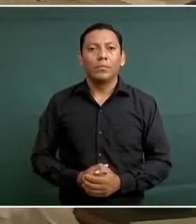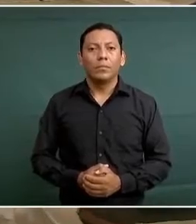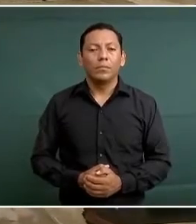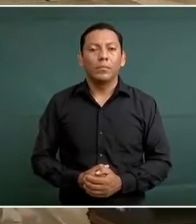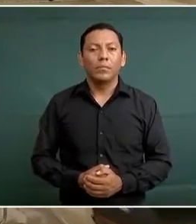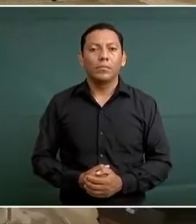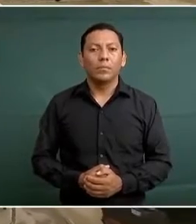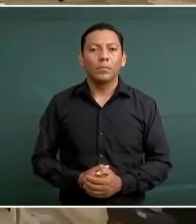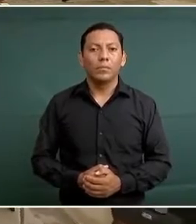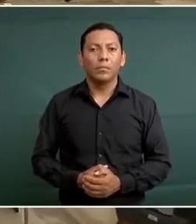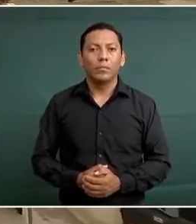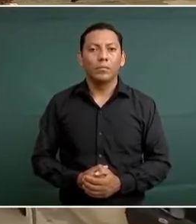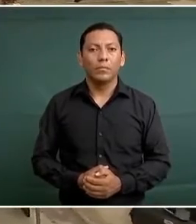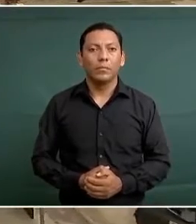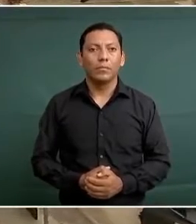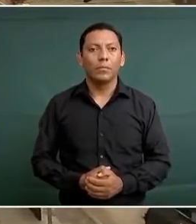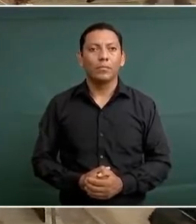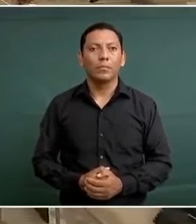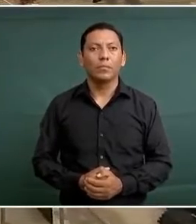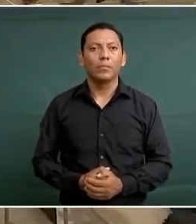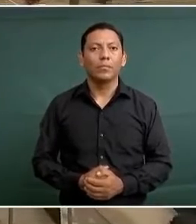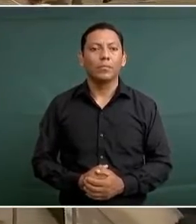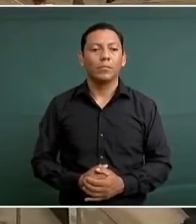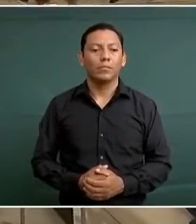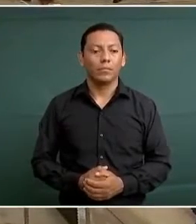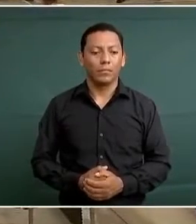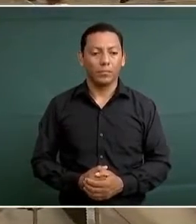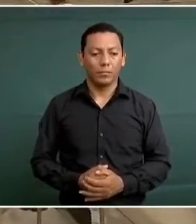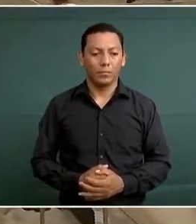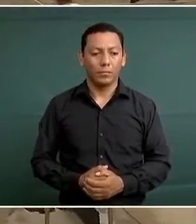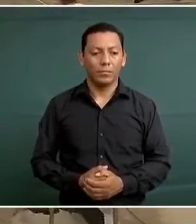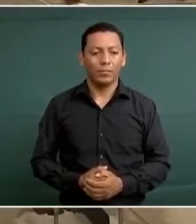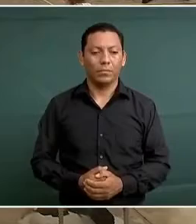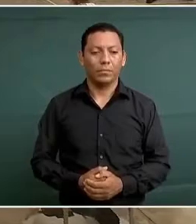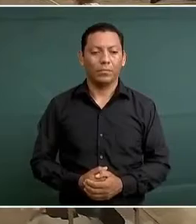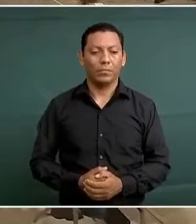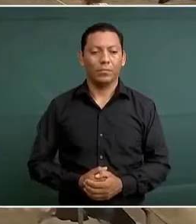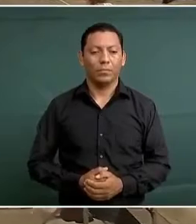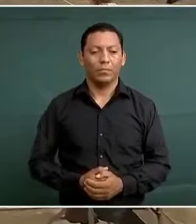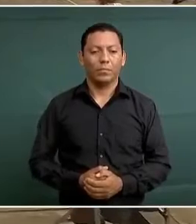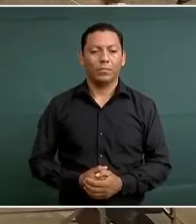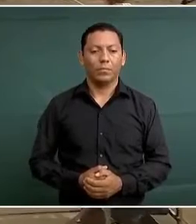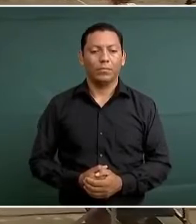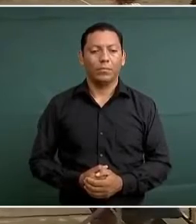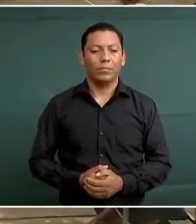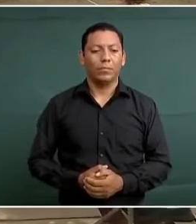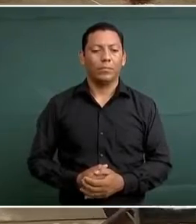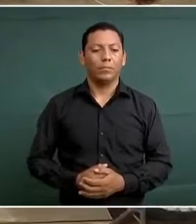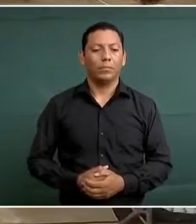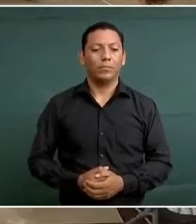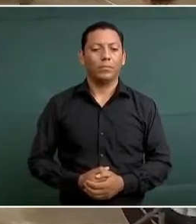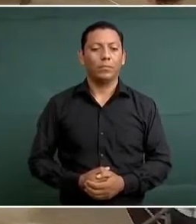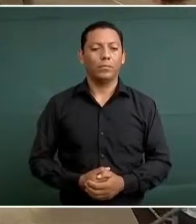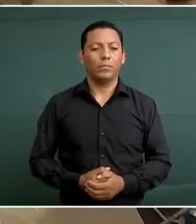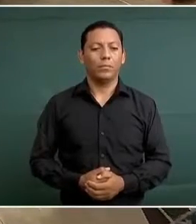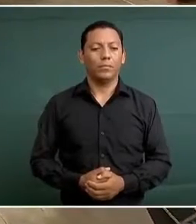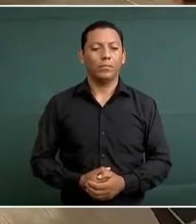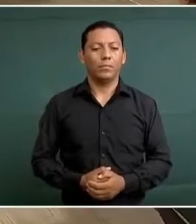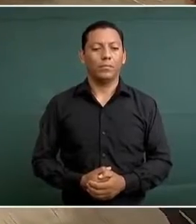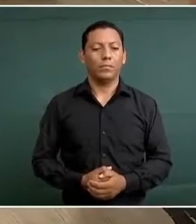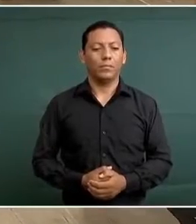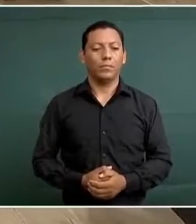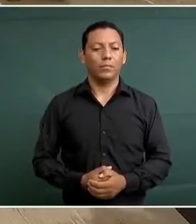ha habido otros momentos también con un bajo número de fallecimientos si y arriba los que están